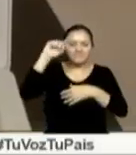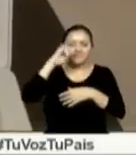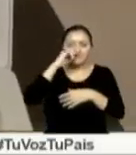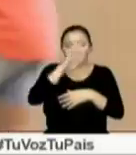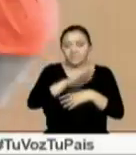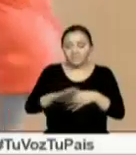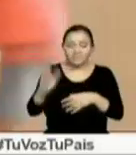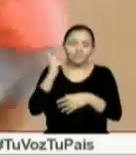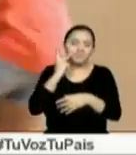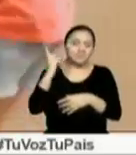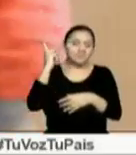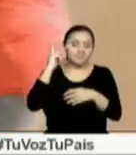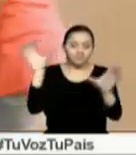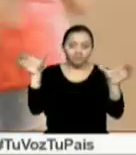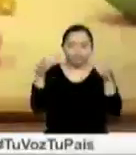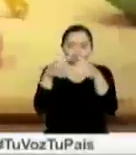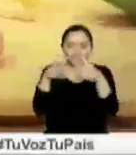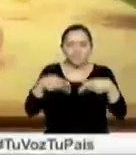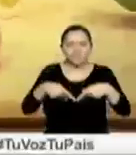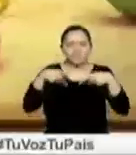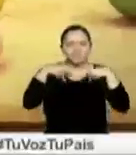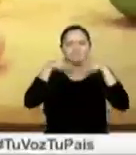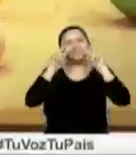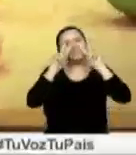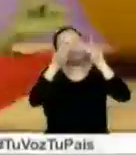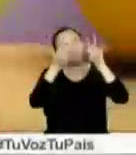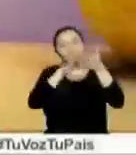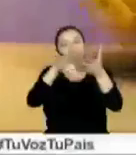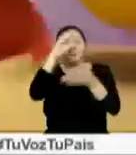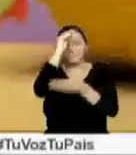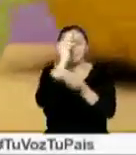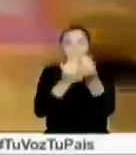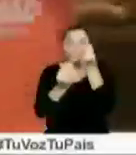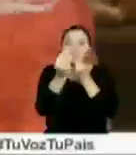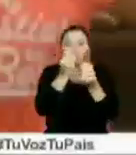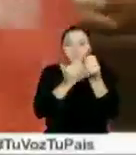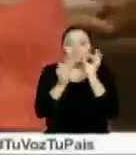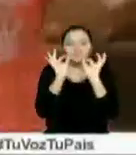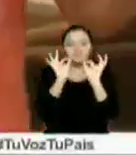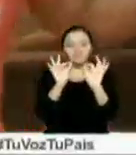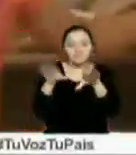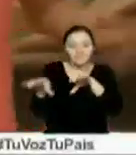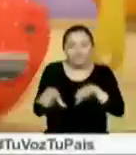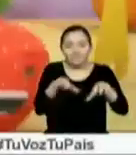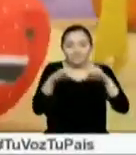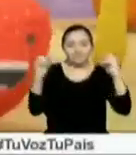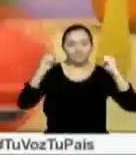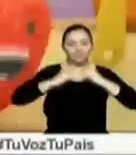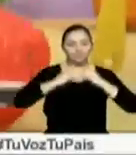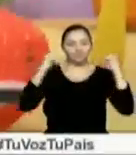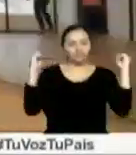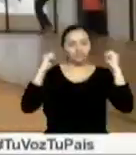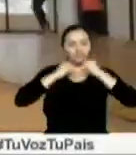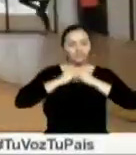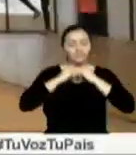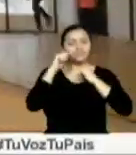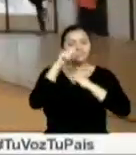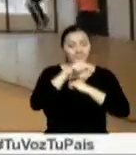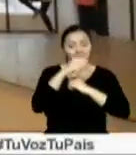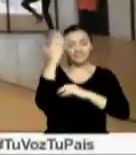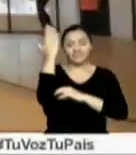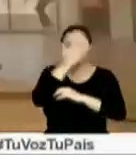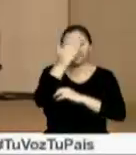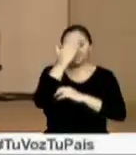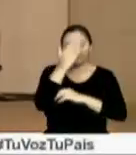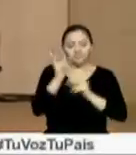Ecuatorianos lleven una vida saludable a través de los buenos hábitos alimenticios y actividad física la producción televisiva ha